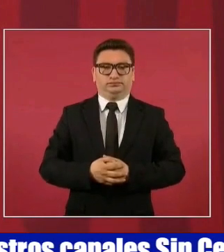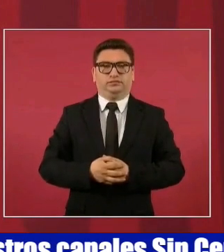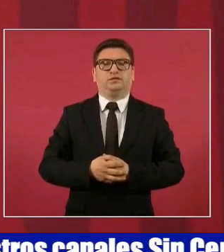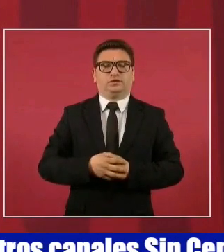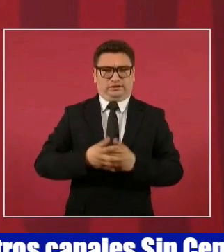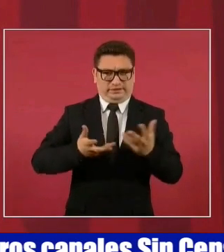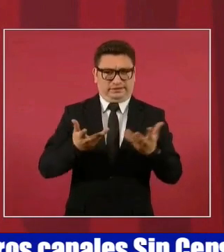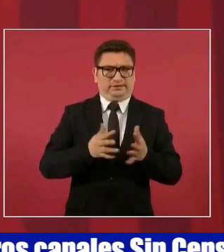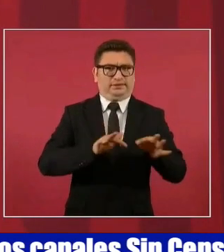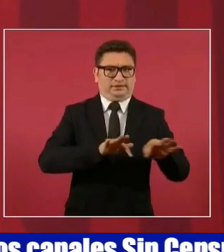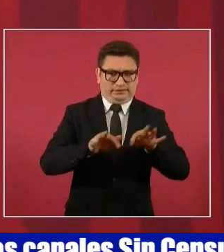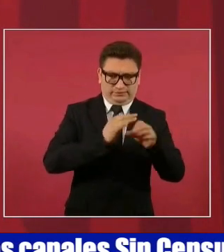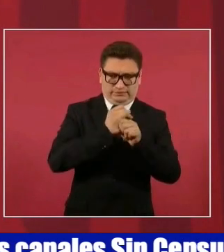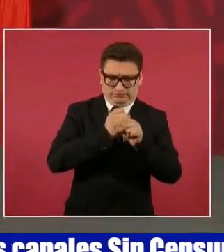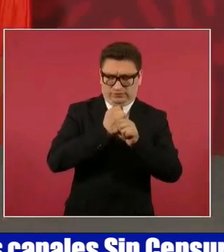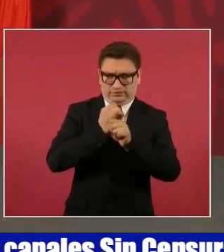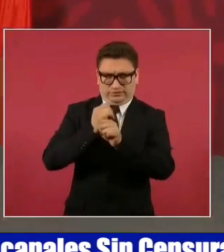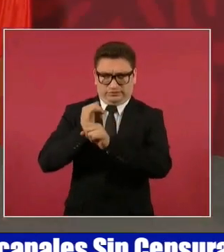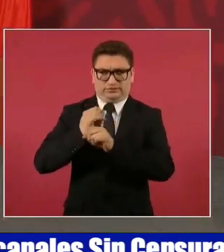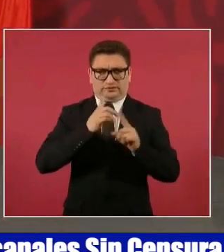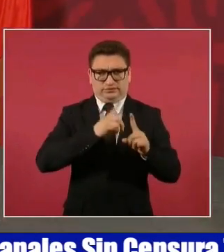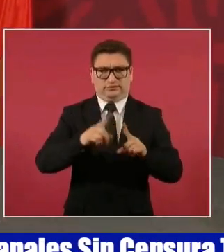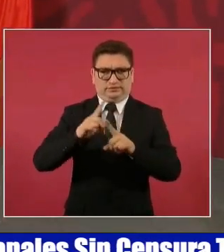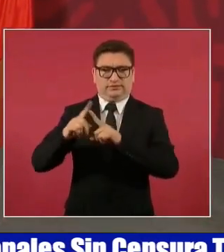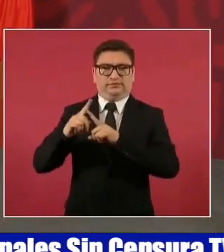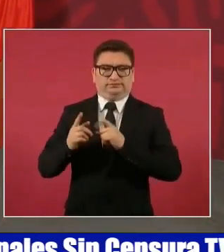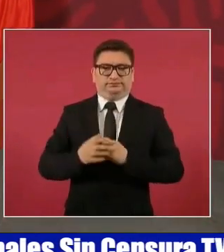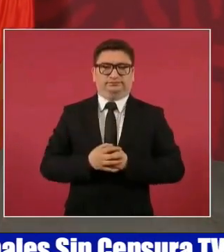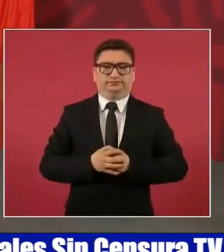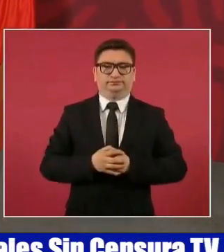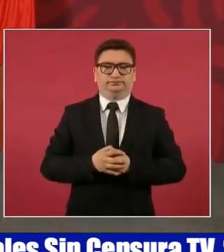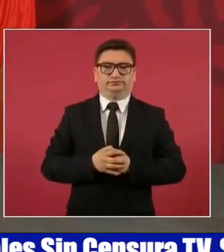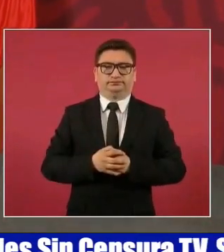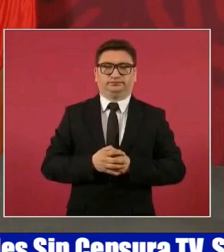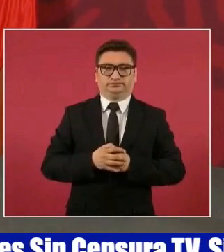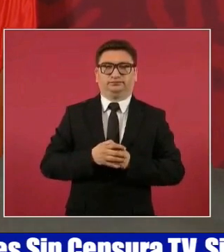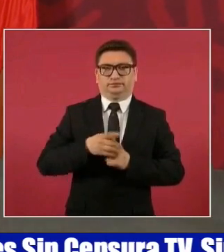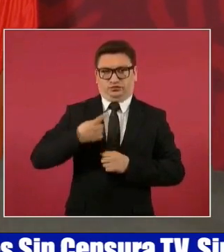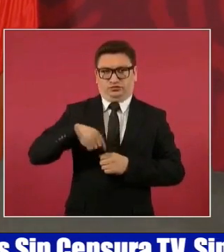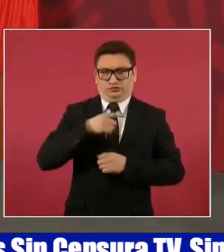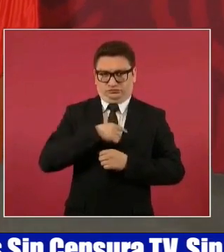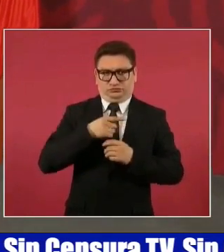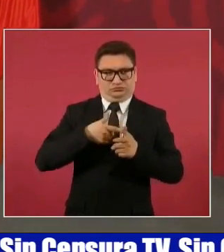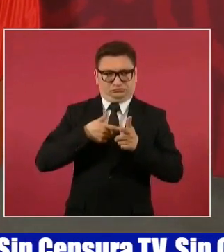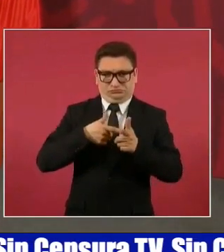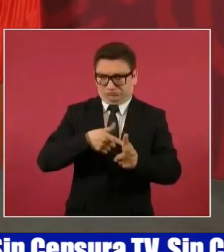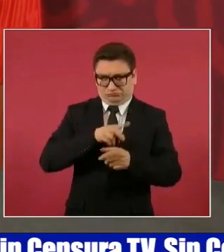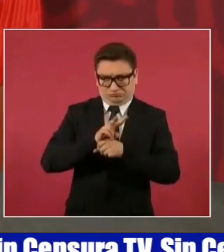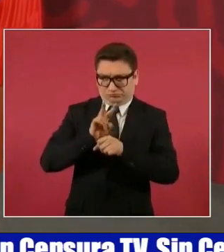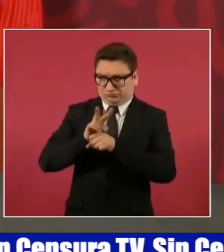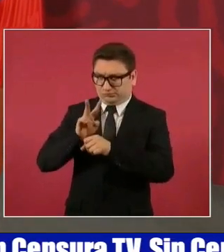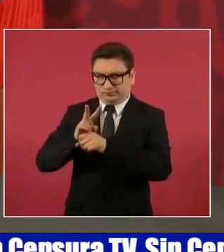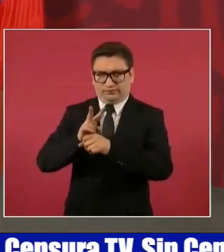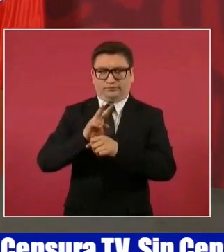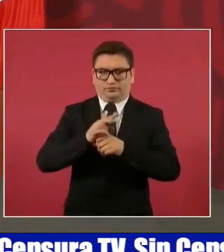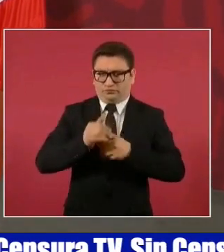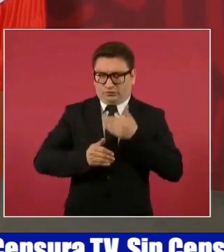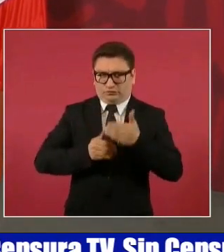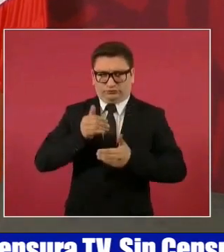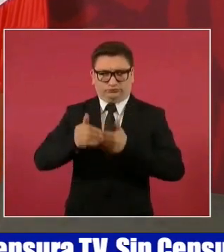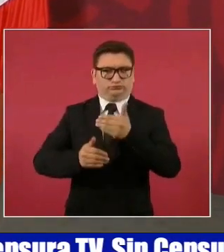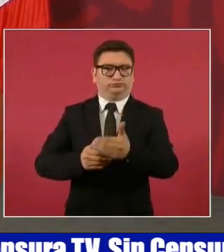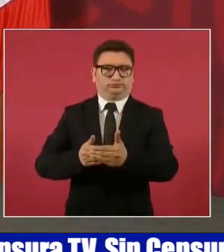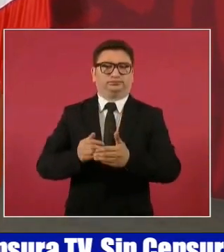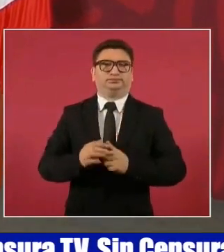¿no? Que se estableció durante el periodo neoliberal o neoporfirista, que el gobierno de esos en esos 36 años tuvo